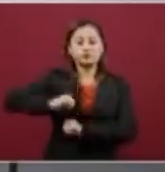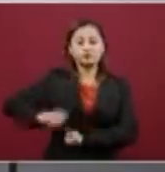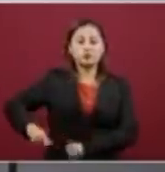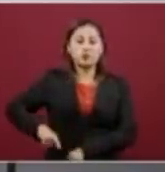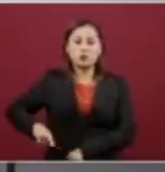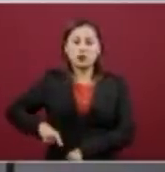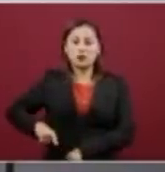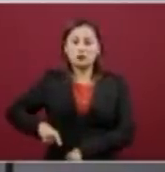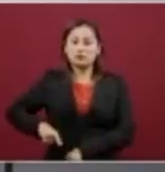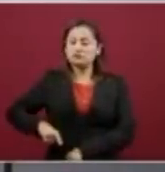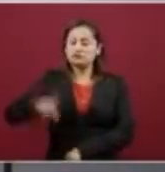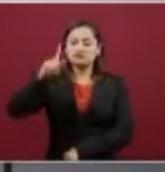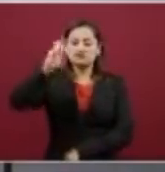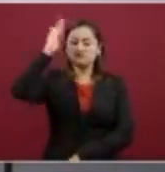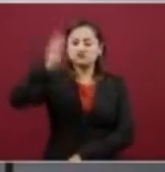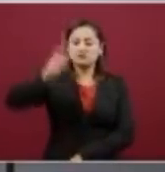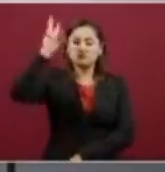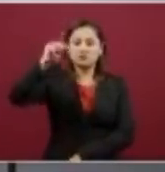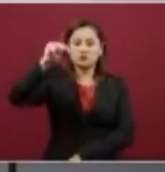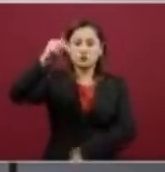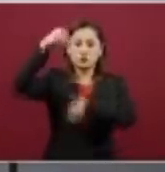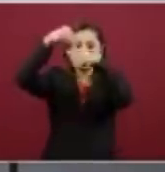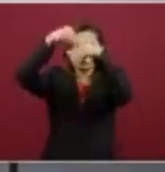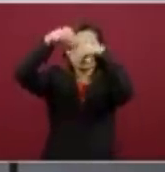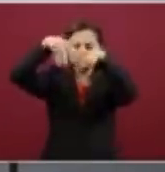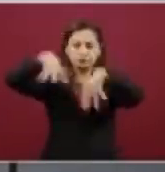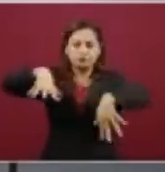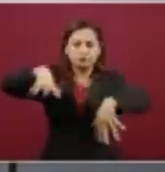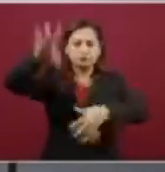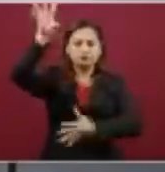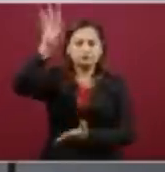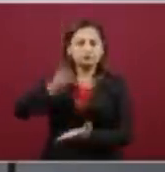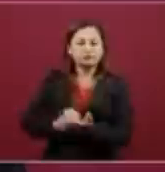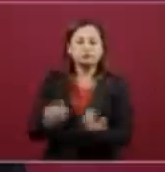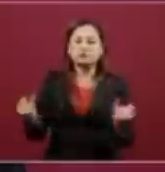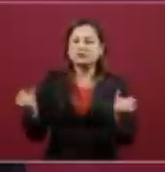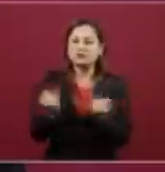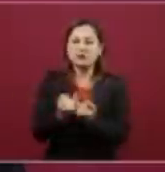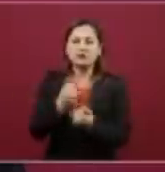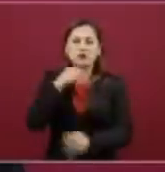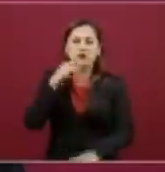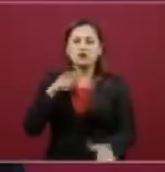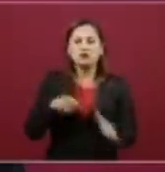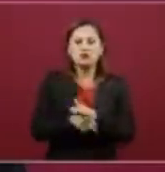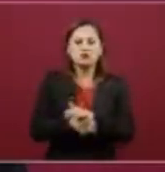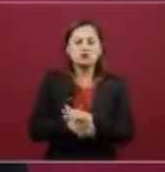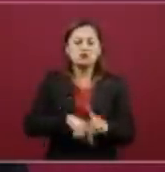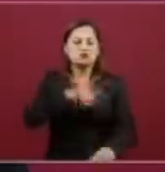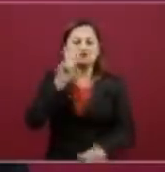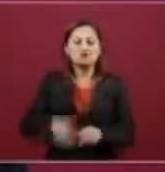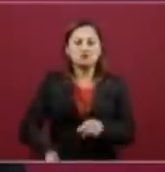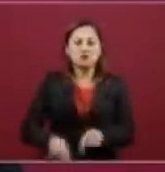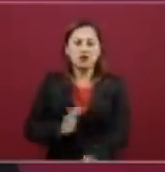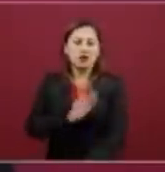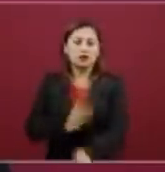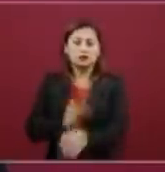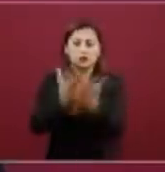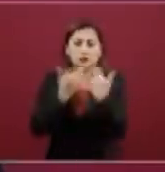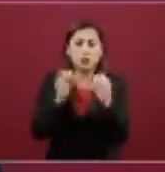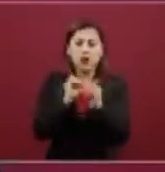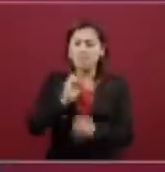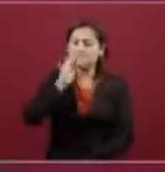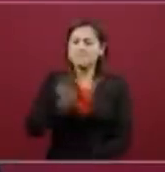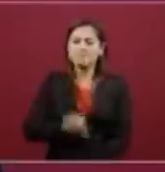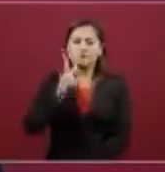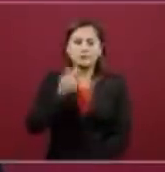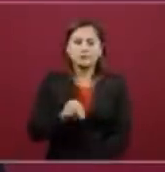hacia abajo la corrupción y la impunidad, que